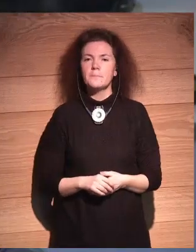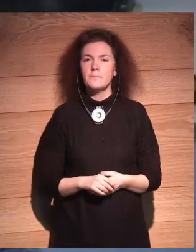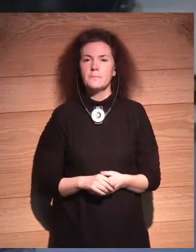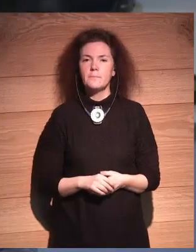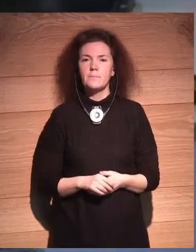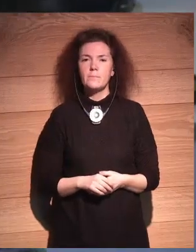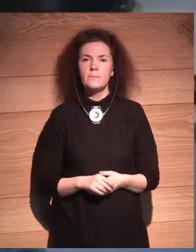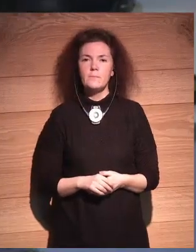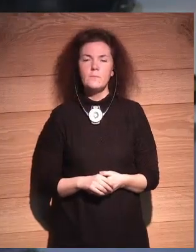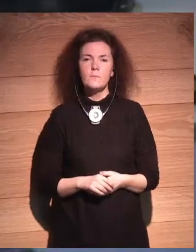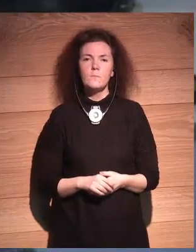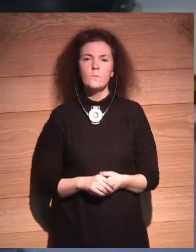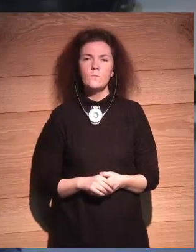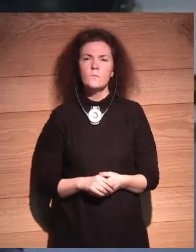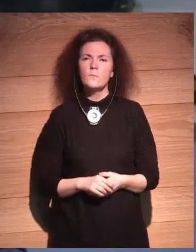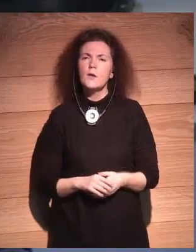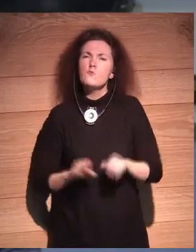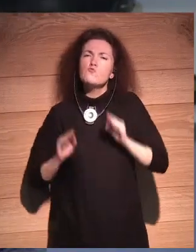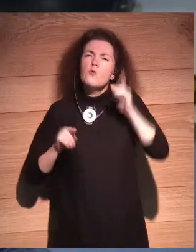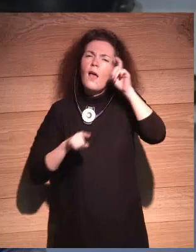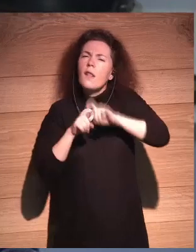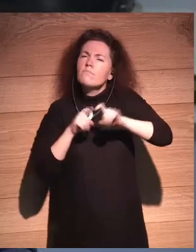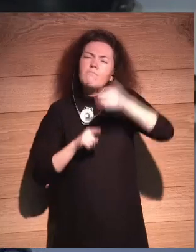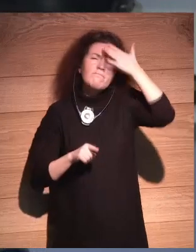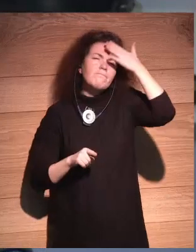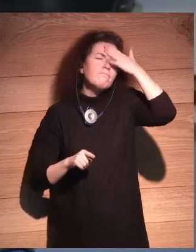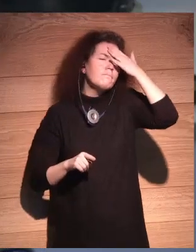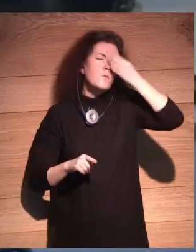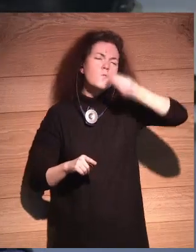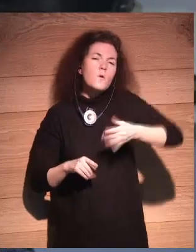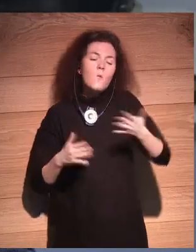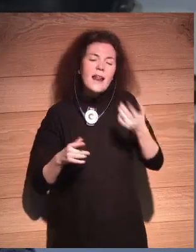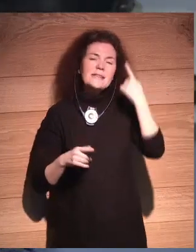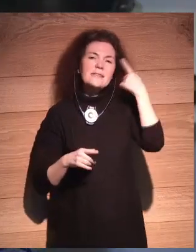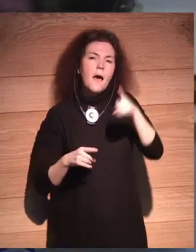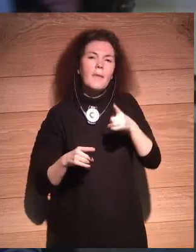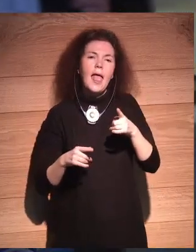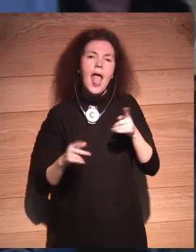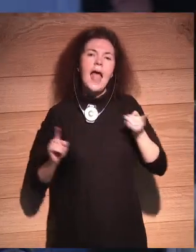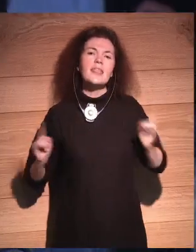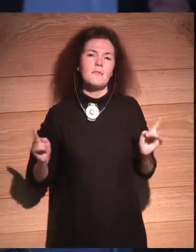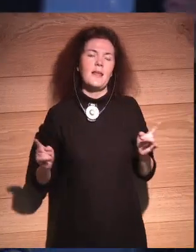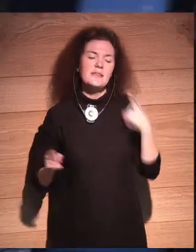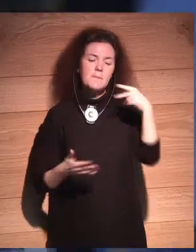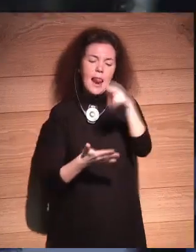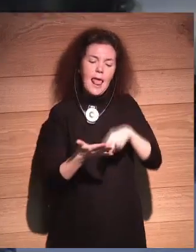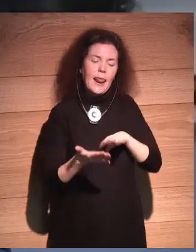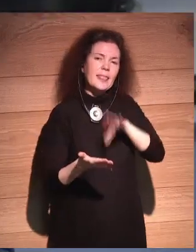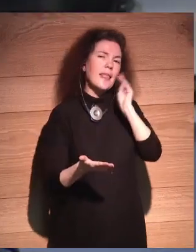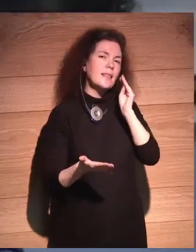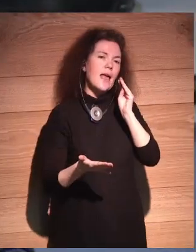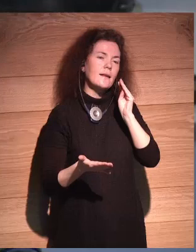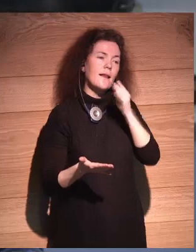Su mayor virtud, yo creo que es el saber anticiparse y saber leer y comprender antes que nadie